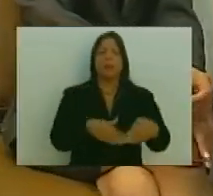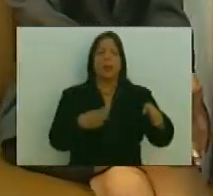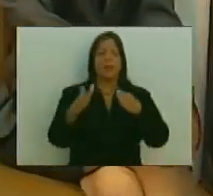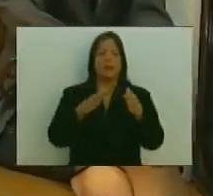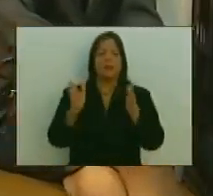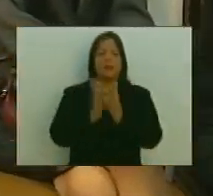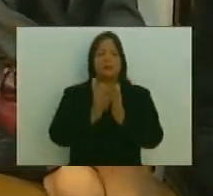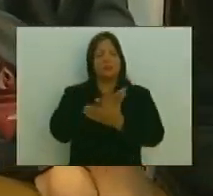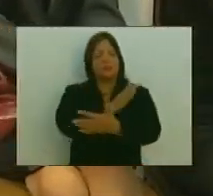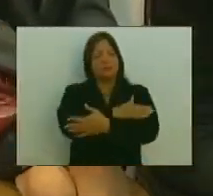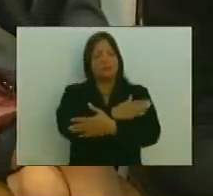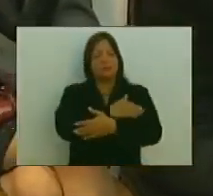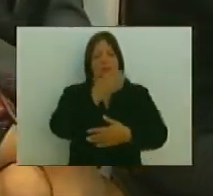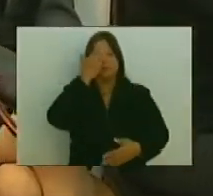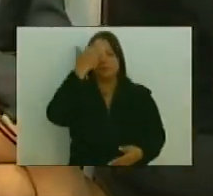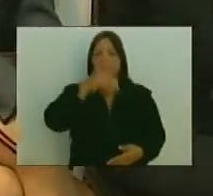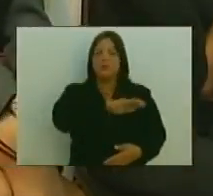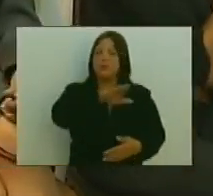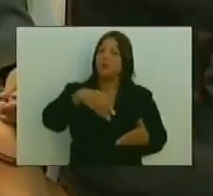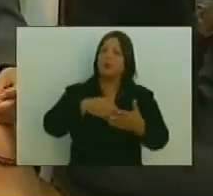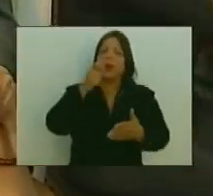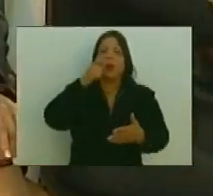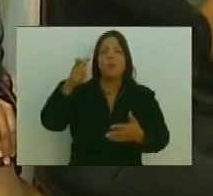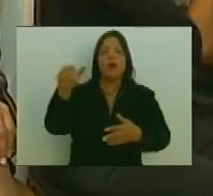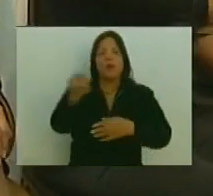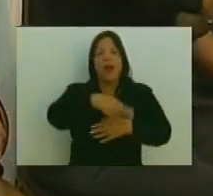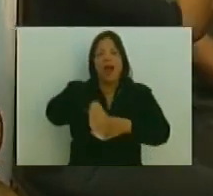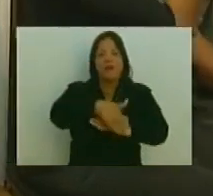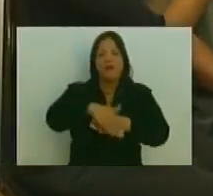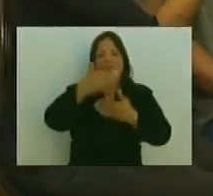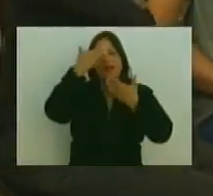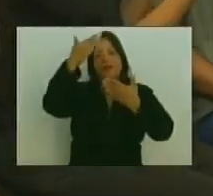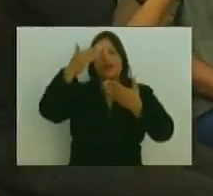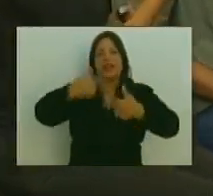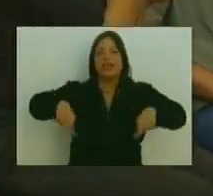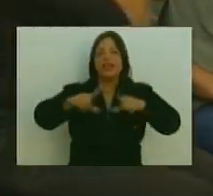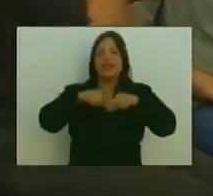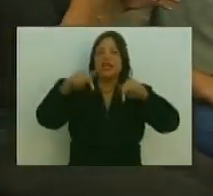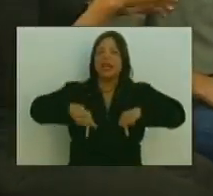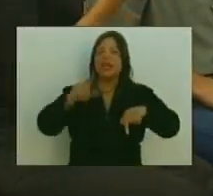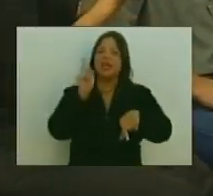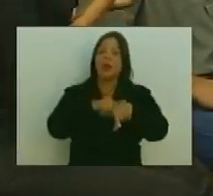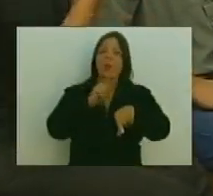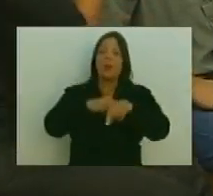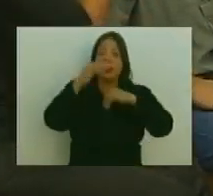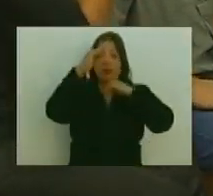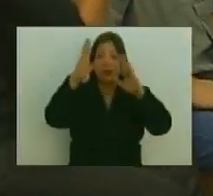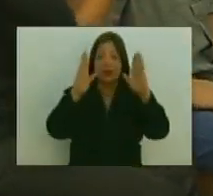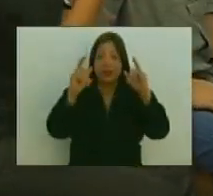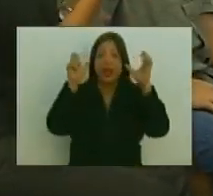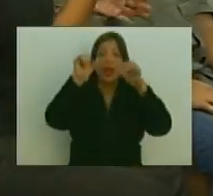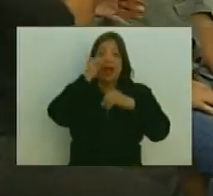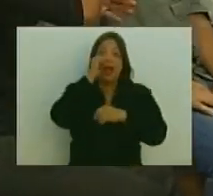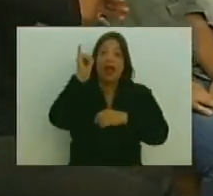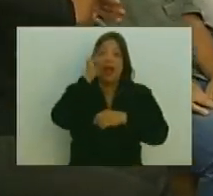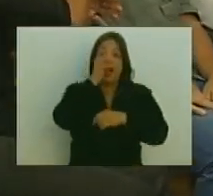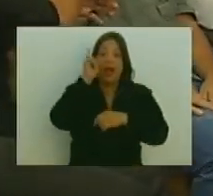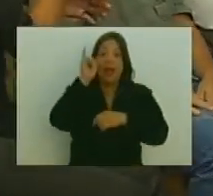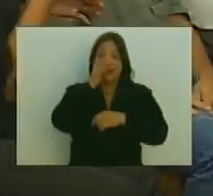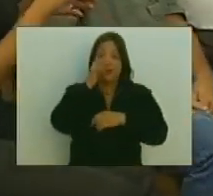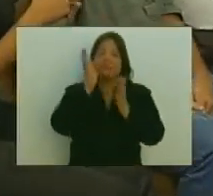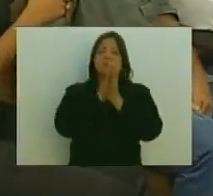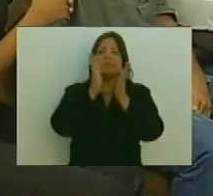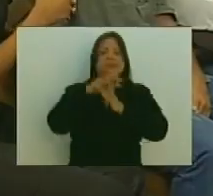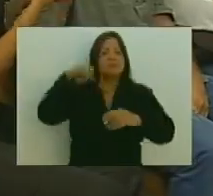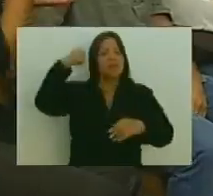mis queridos compatriotas y a todo ese pueblo que afuera nos está viendo y a todo el país que en este momento están sintonizando las cámaras de ANTV y que nos